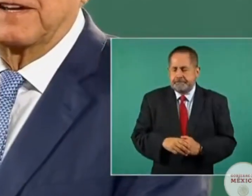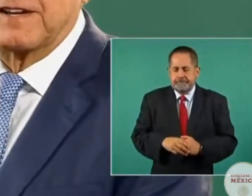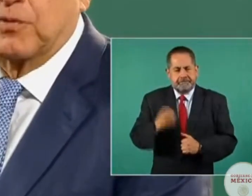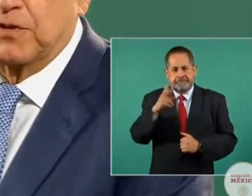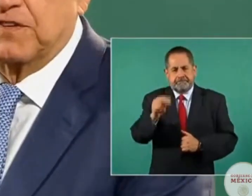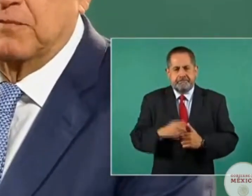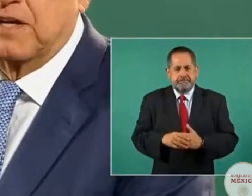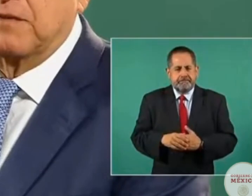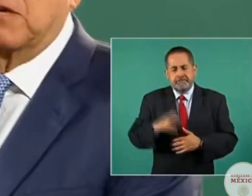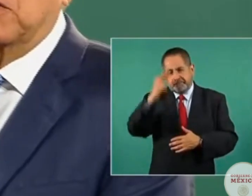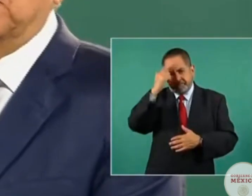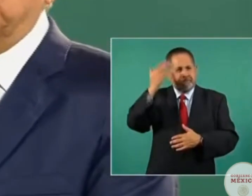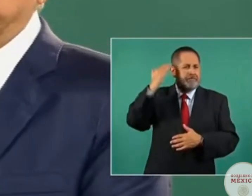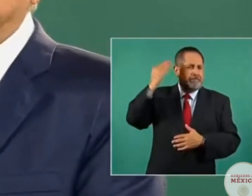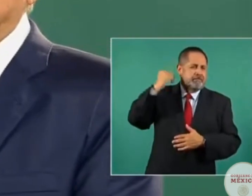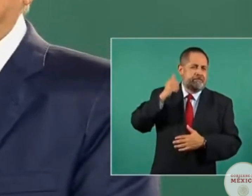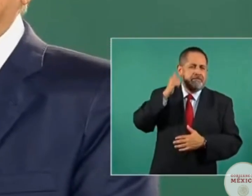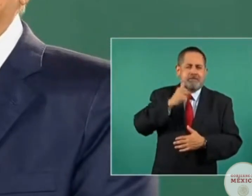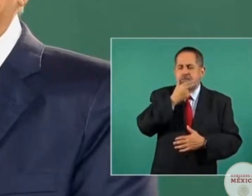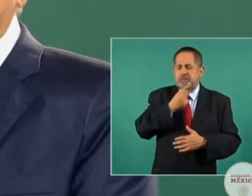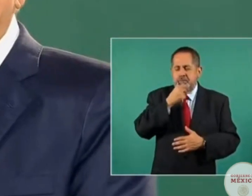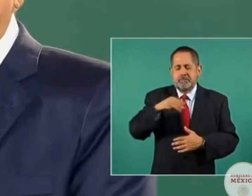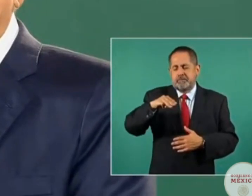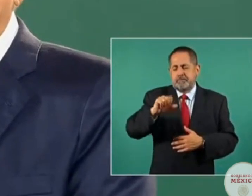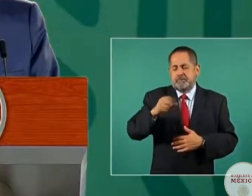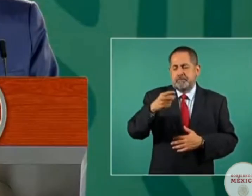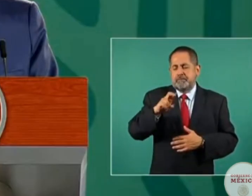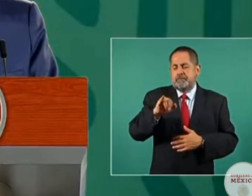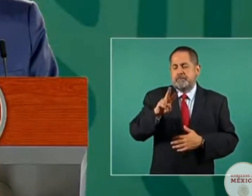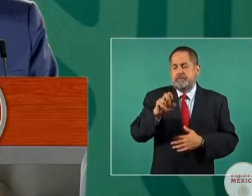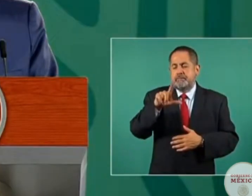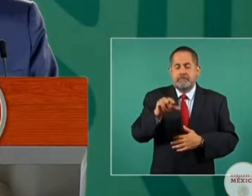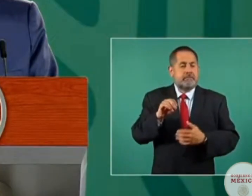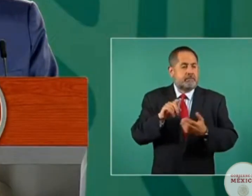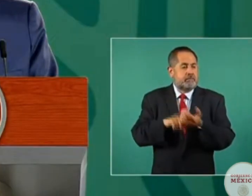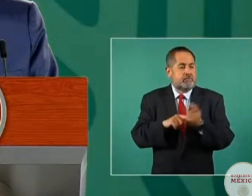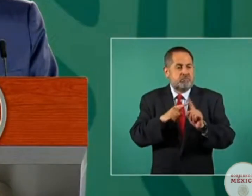porque como decía Maquiavelo, el fin justifica los medios.